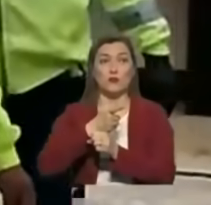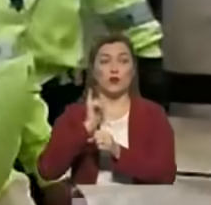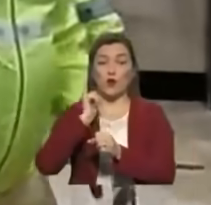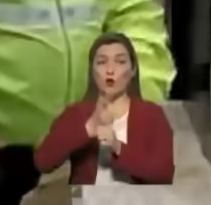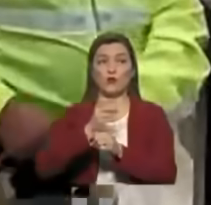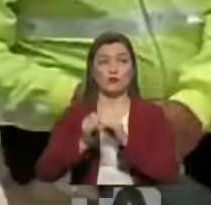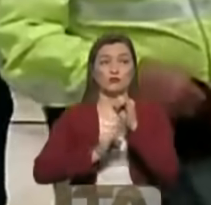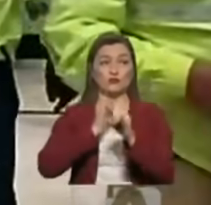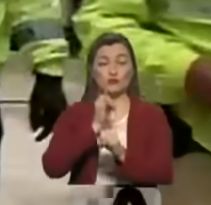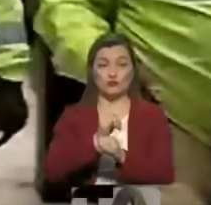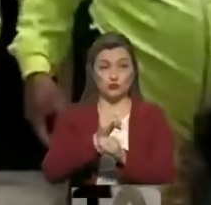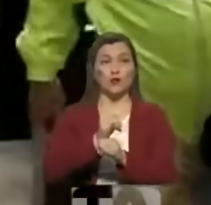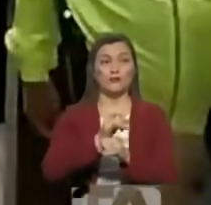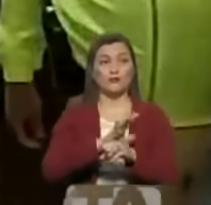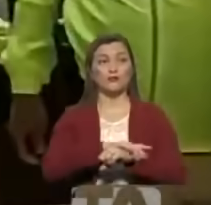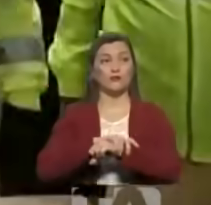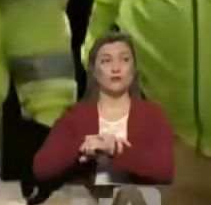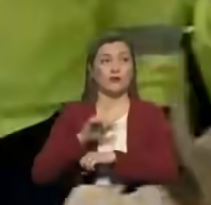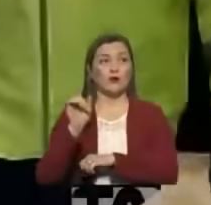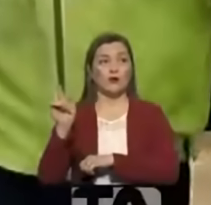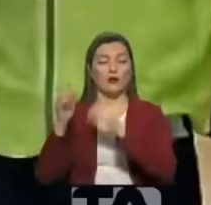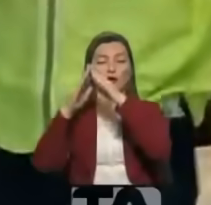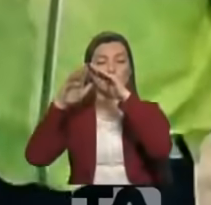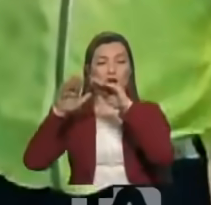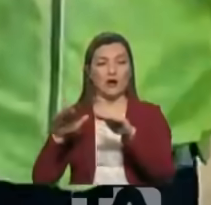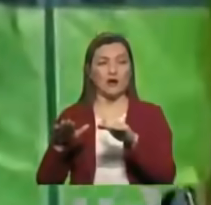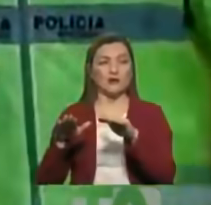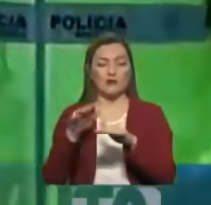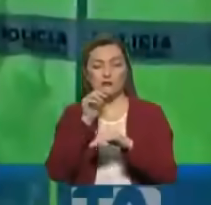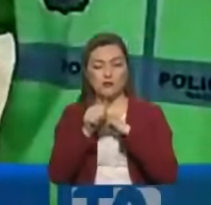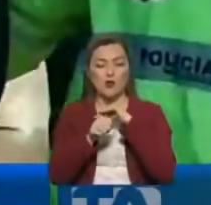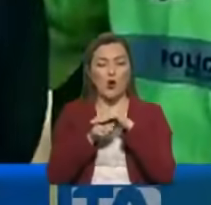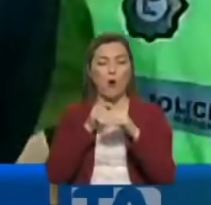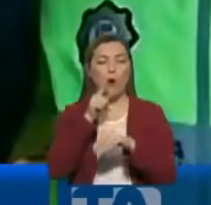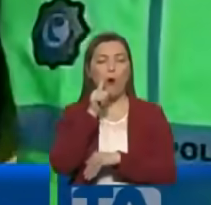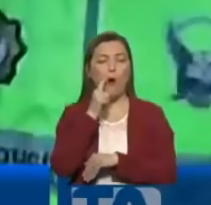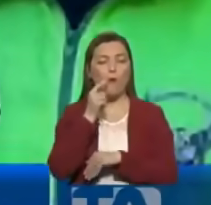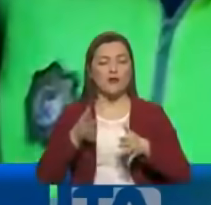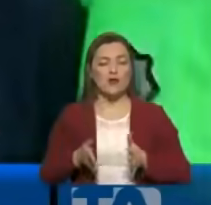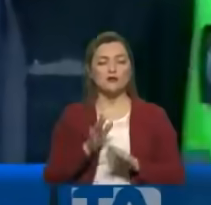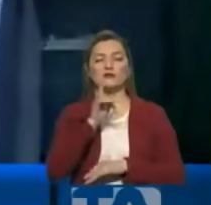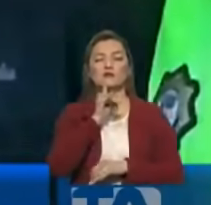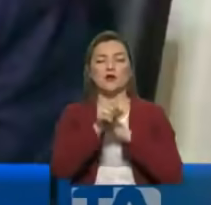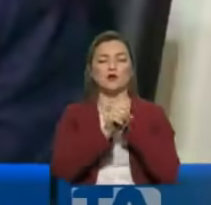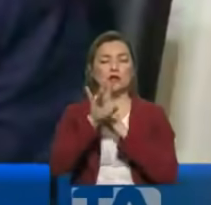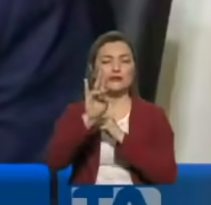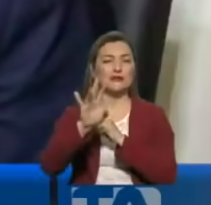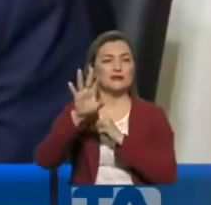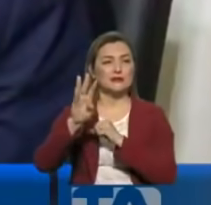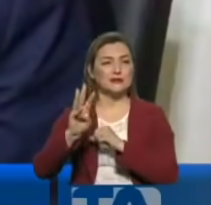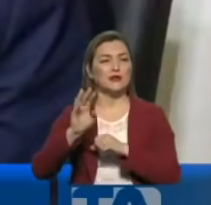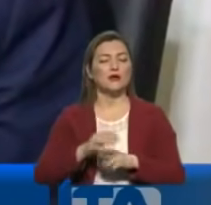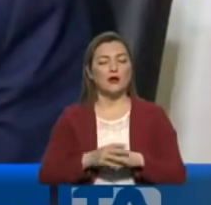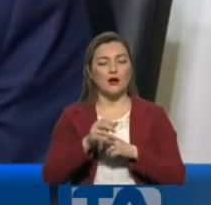en una zona residencial exclusiva de Cuenca. Se trata de un ciudadano estadounidense de 70 años. El día 27 de abril